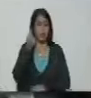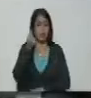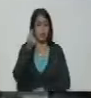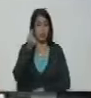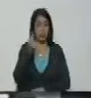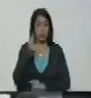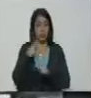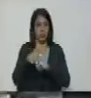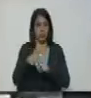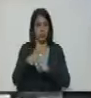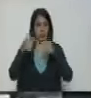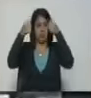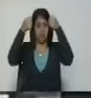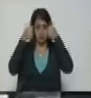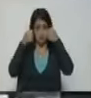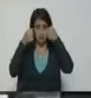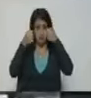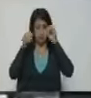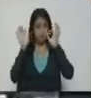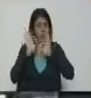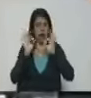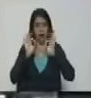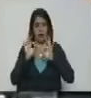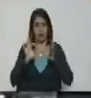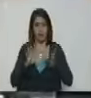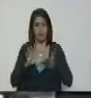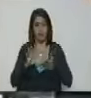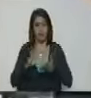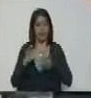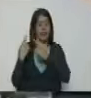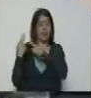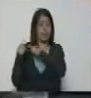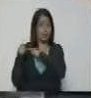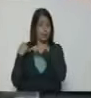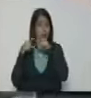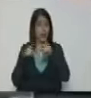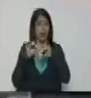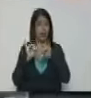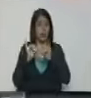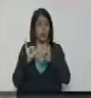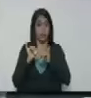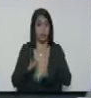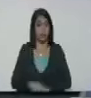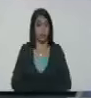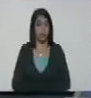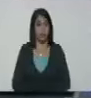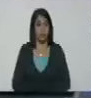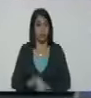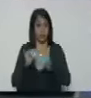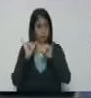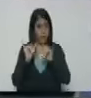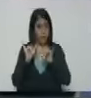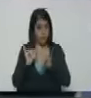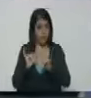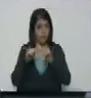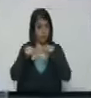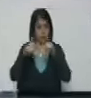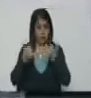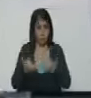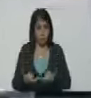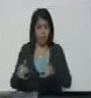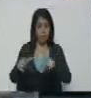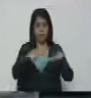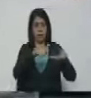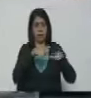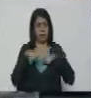Ninguno está detrás de una reja y son los responsables. Esos mismos que en este